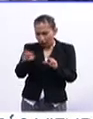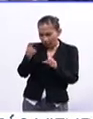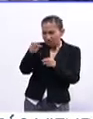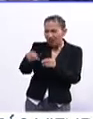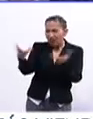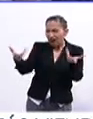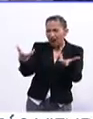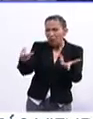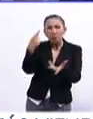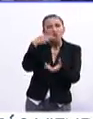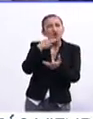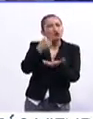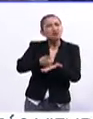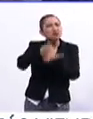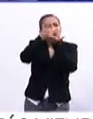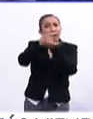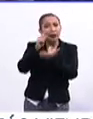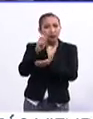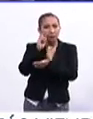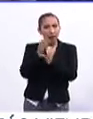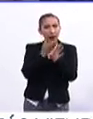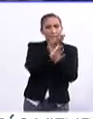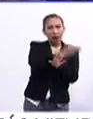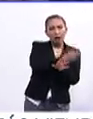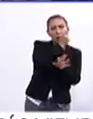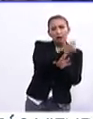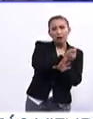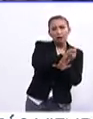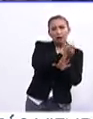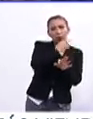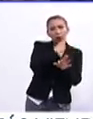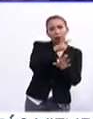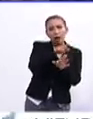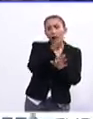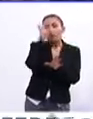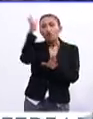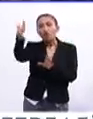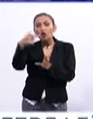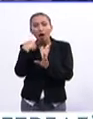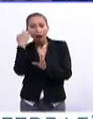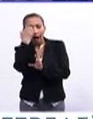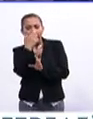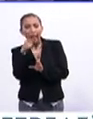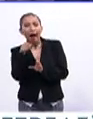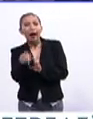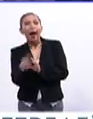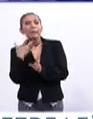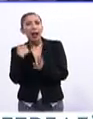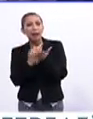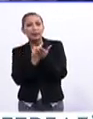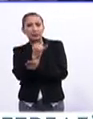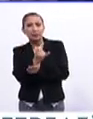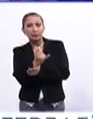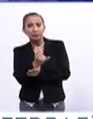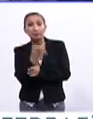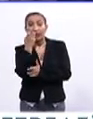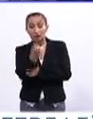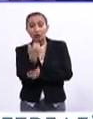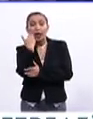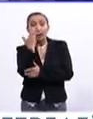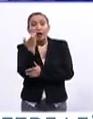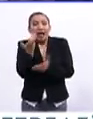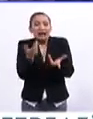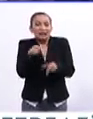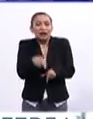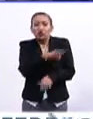¿qué voy a hacer con ellos? Primero simulas tu pasado para después poder proyectar el futuro o que te ayude hacia la toma de decisiones. Eso es lo que